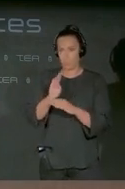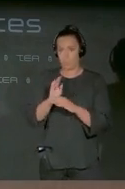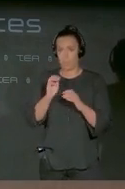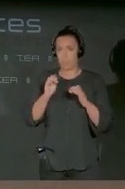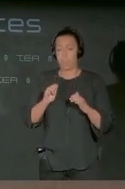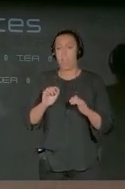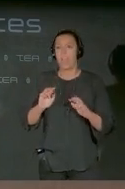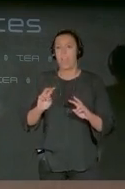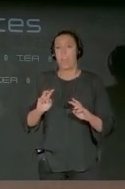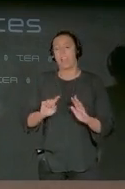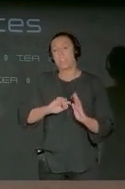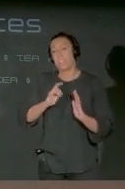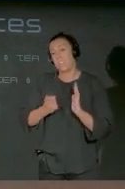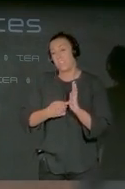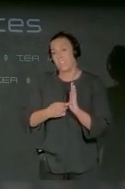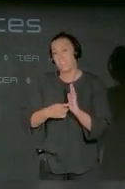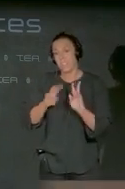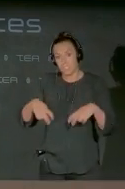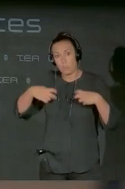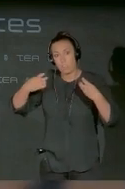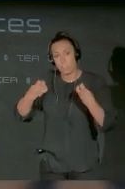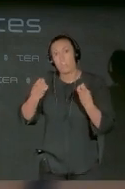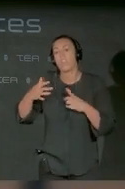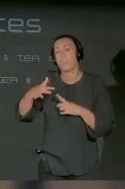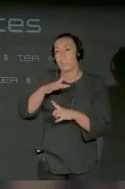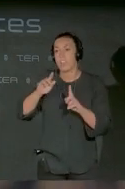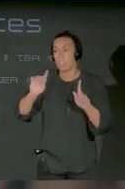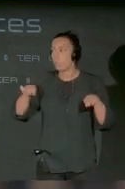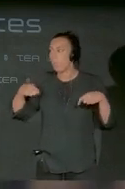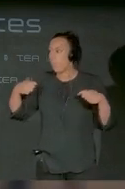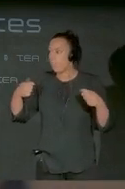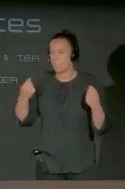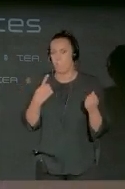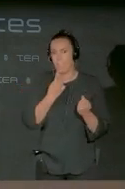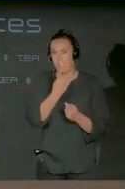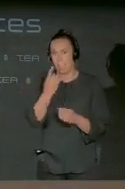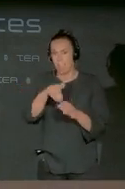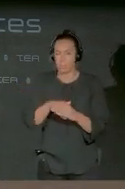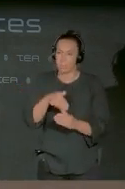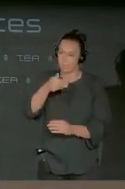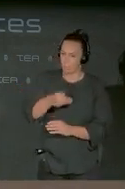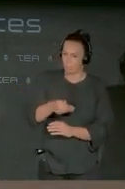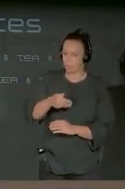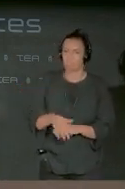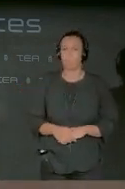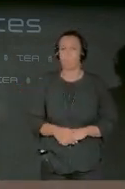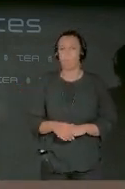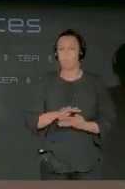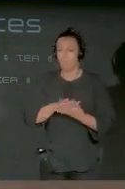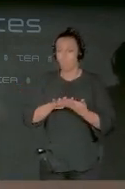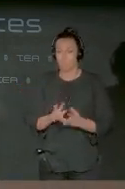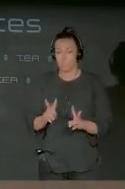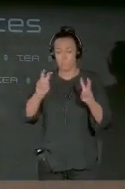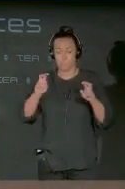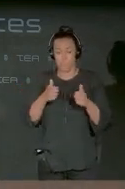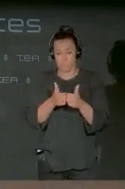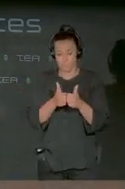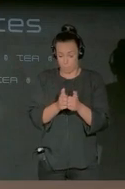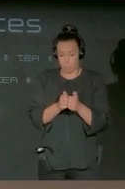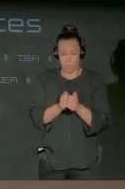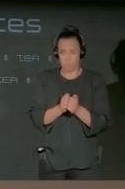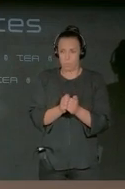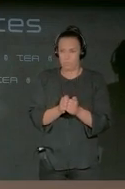la naturaleza y nos jugamos el futuro, los europeos y las europeas, y cada voto cuenta. Hablando del videojuego, si hay un hecho incontestable, es que la industria del